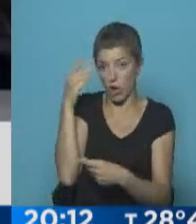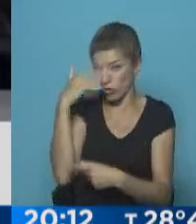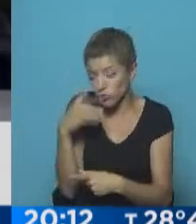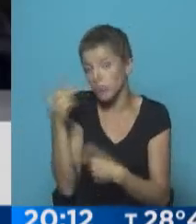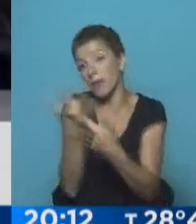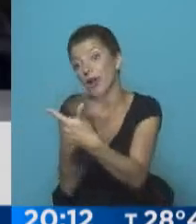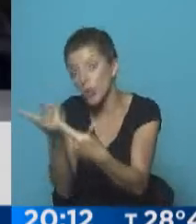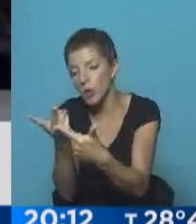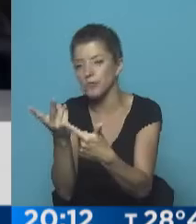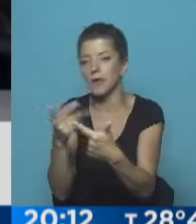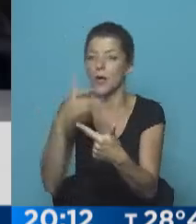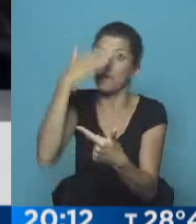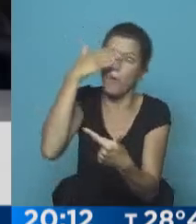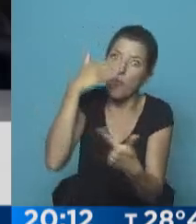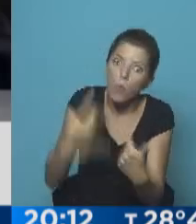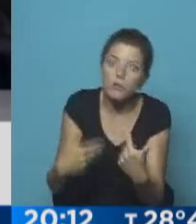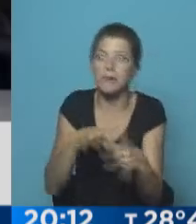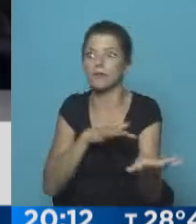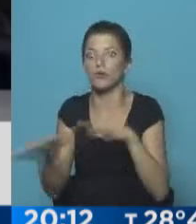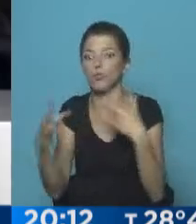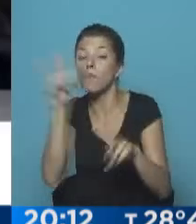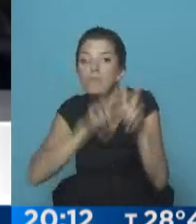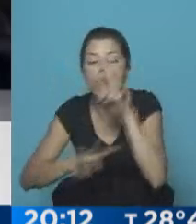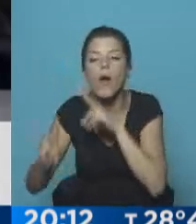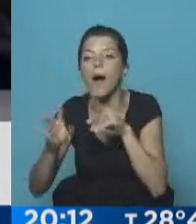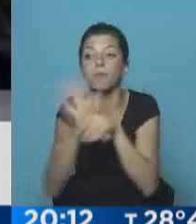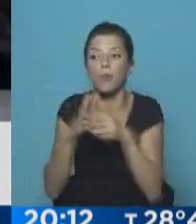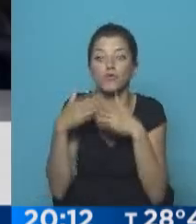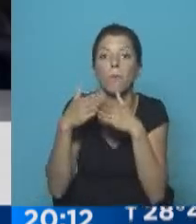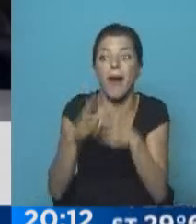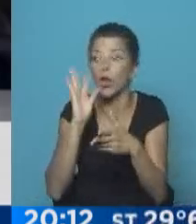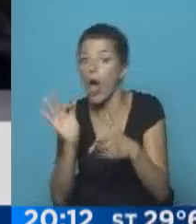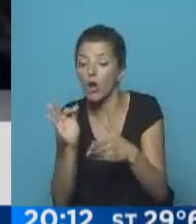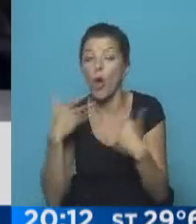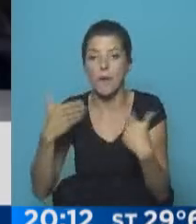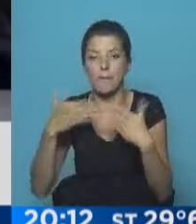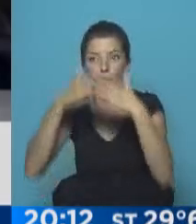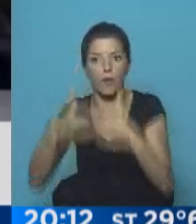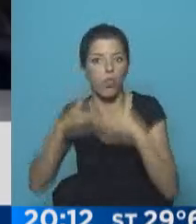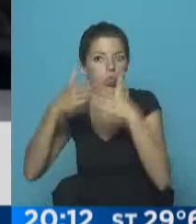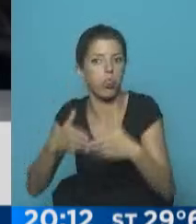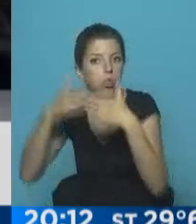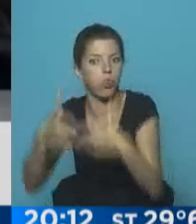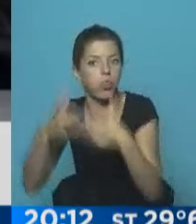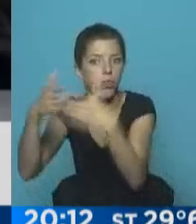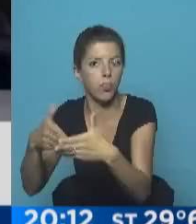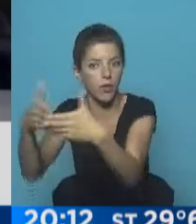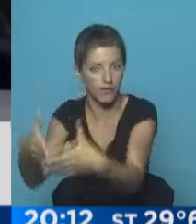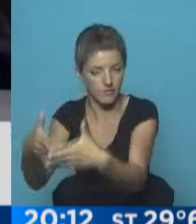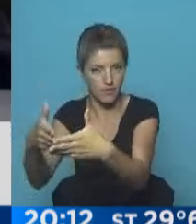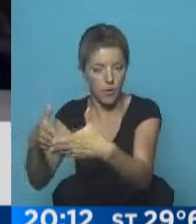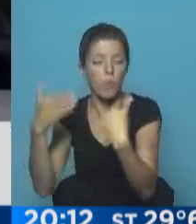naves iban a intentar hacerse de algún tipo de embarcación para, navegando contracorriente,